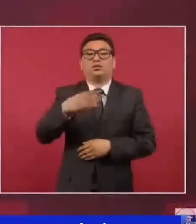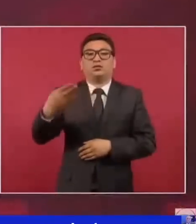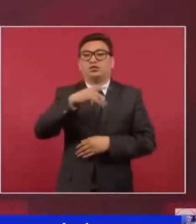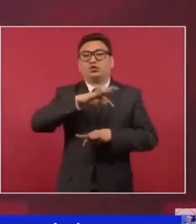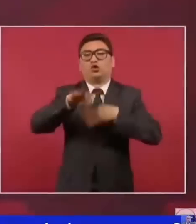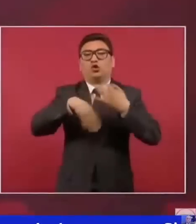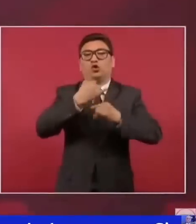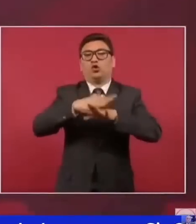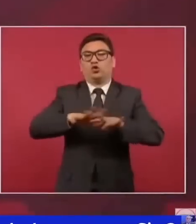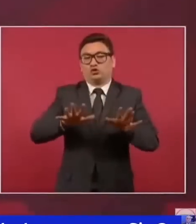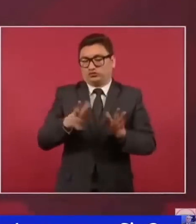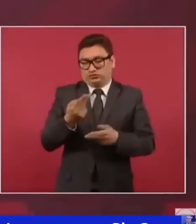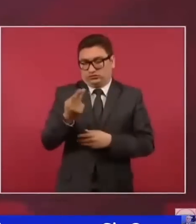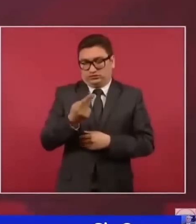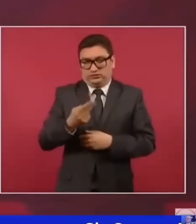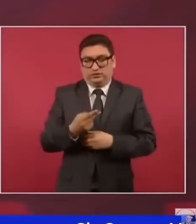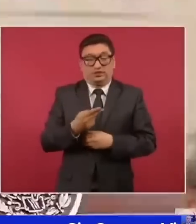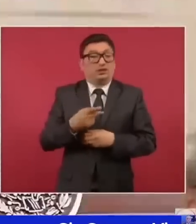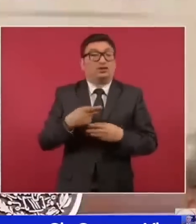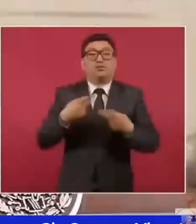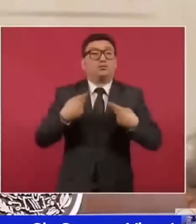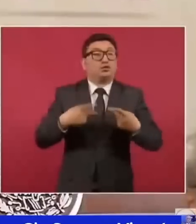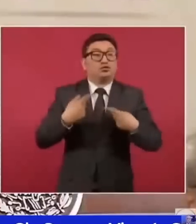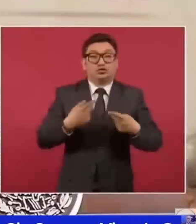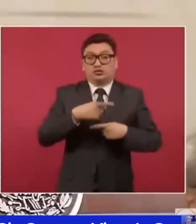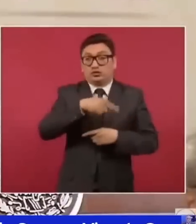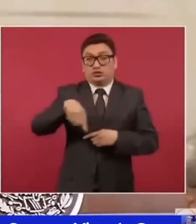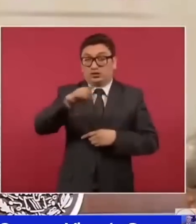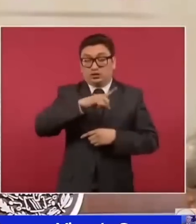todo, o sea, el que nada debe, nada teme.